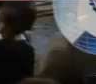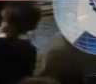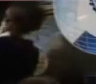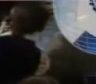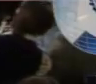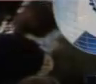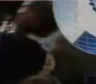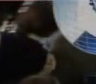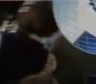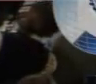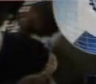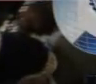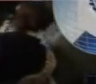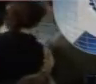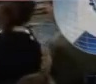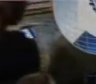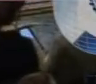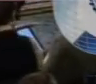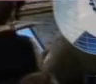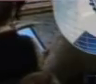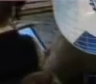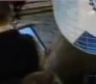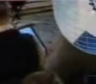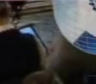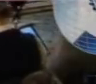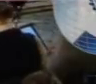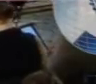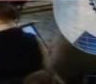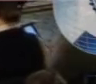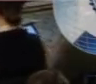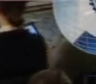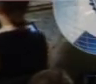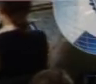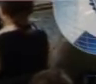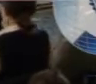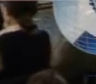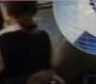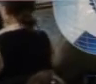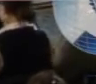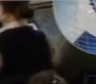Él va a dirigir